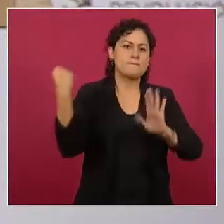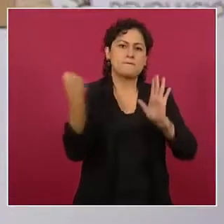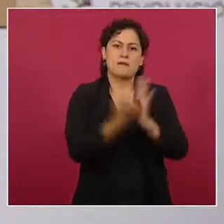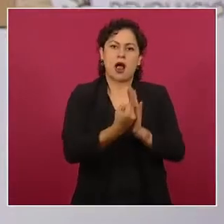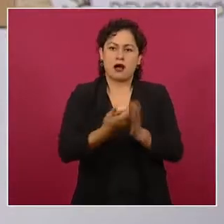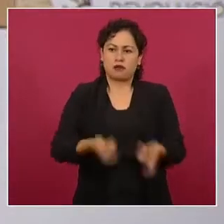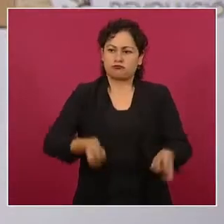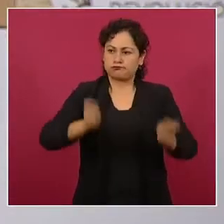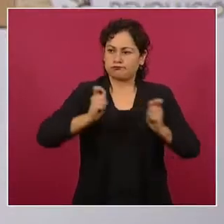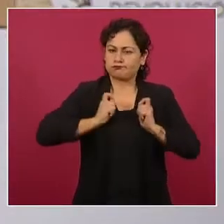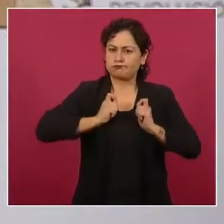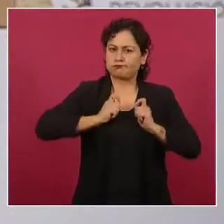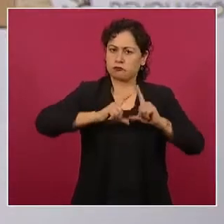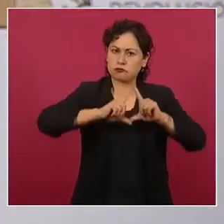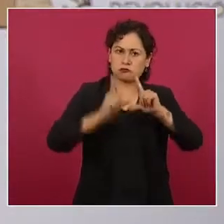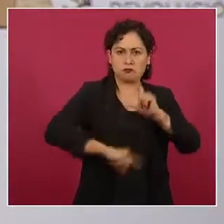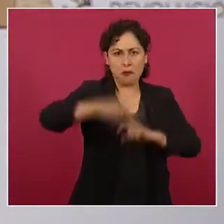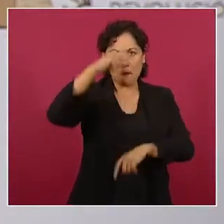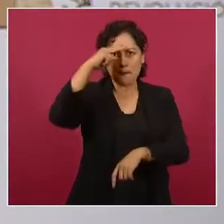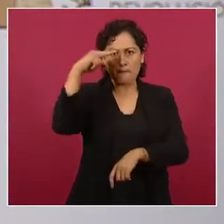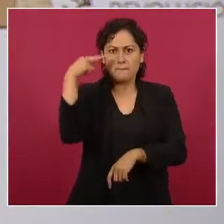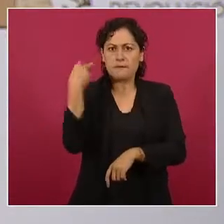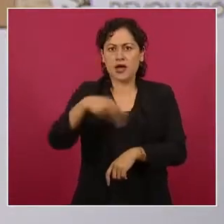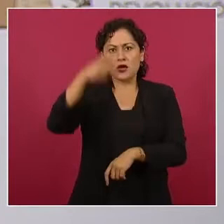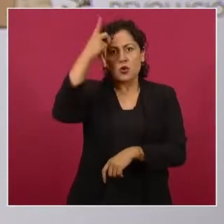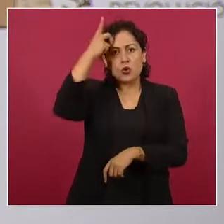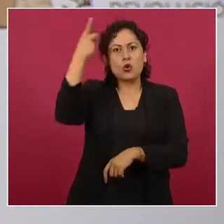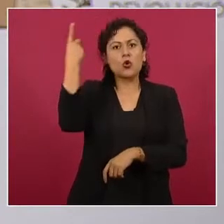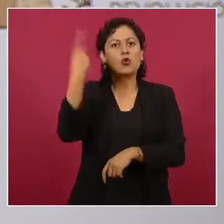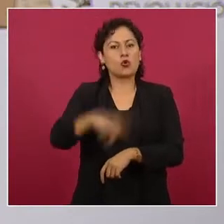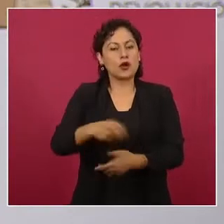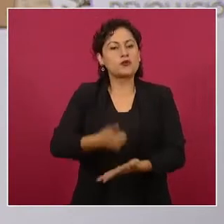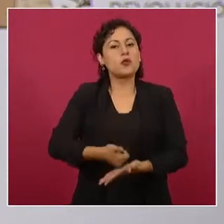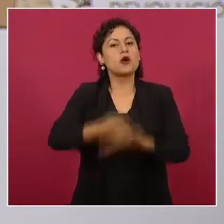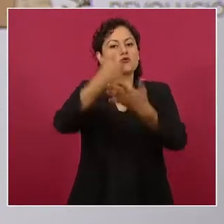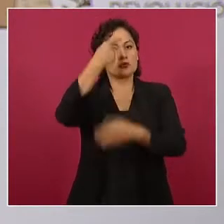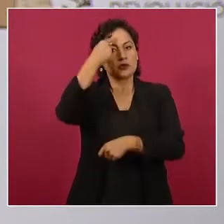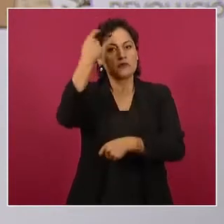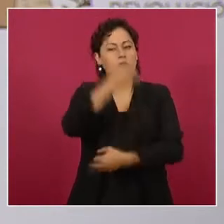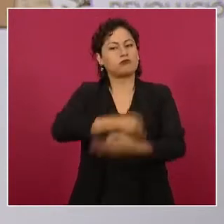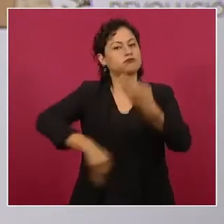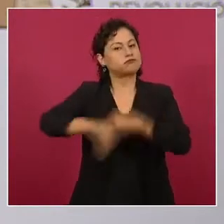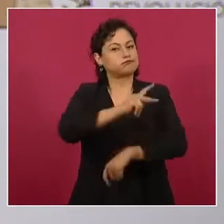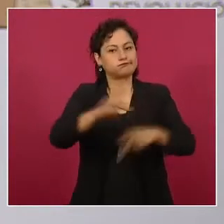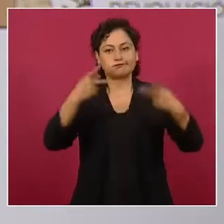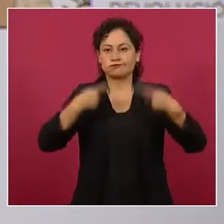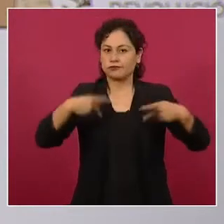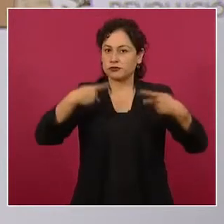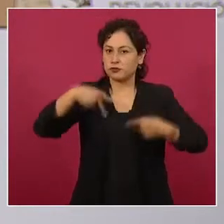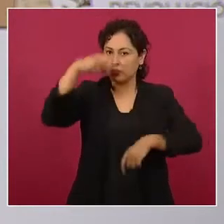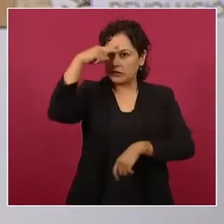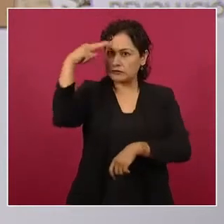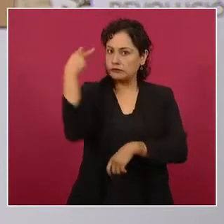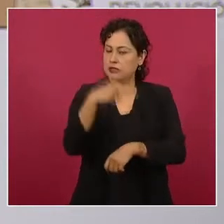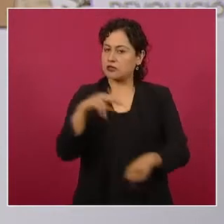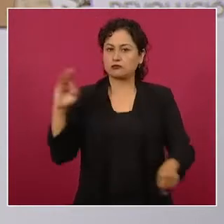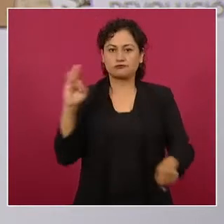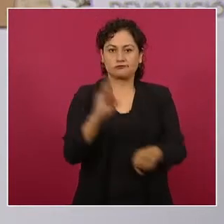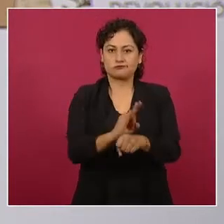el centro la recuperación para el bien de los mexicanos de